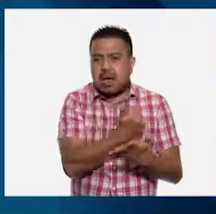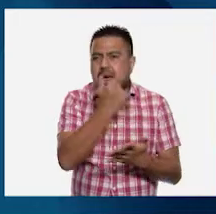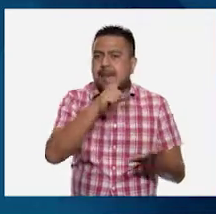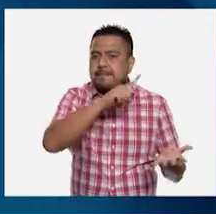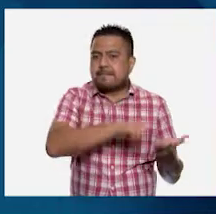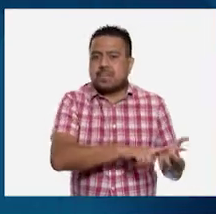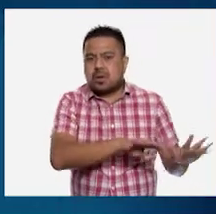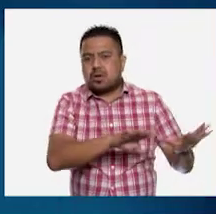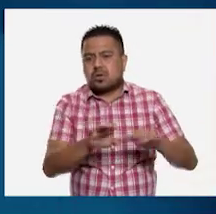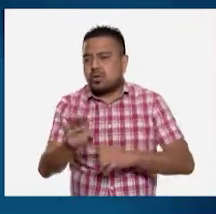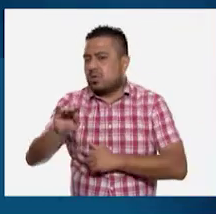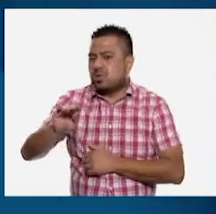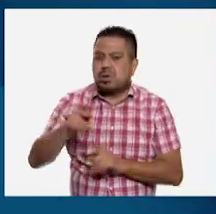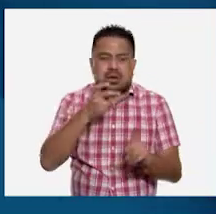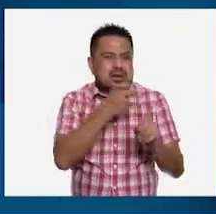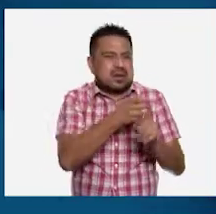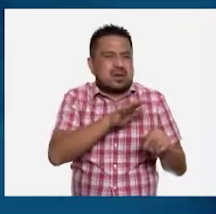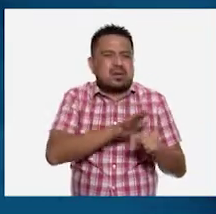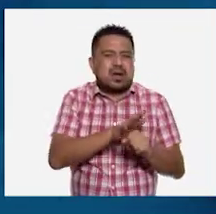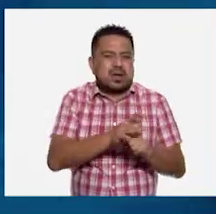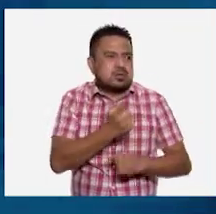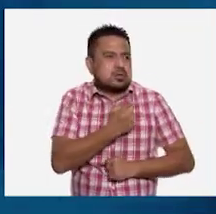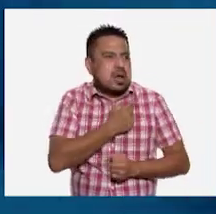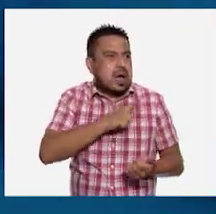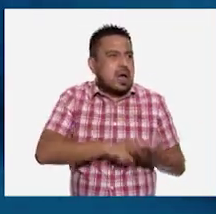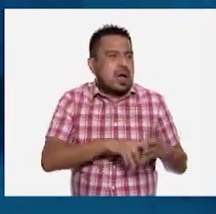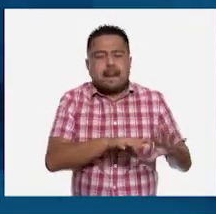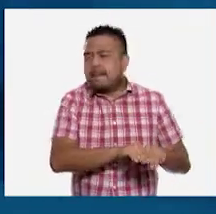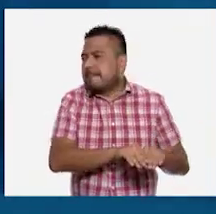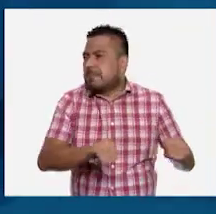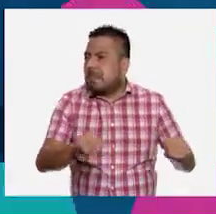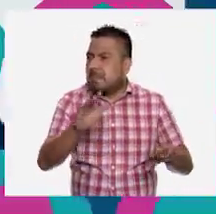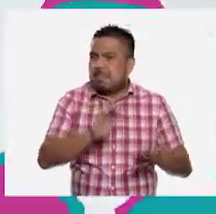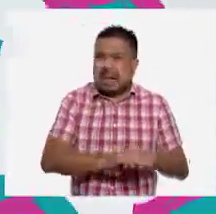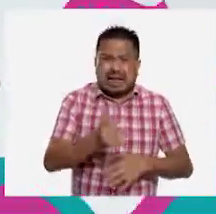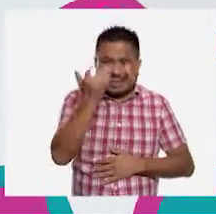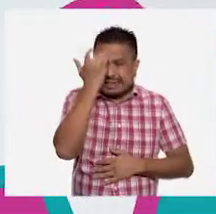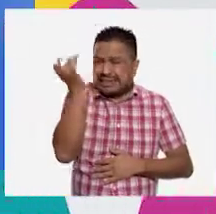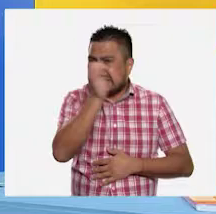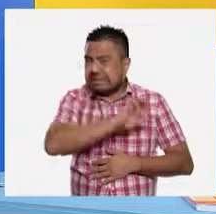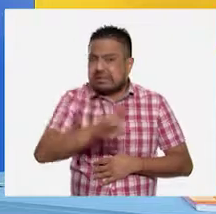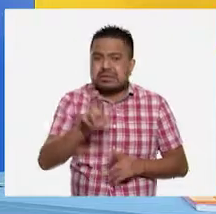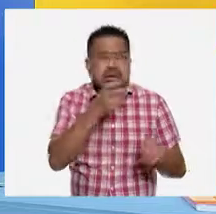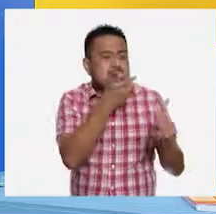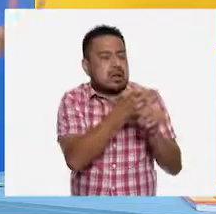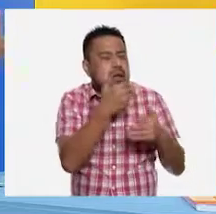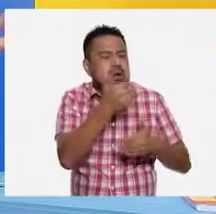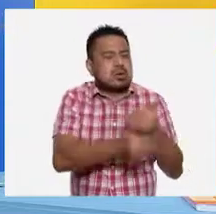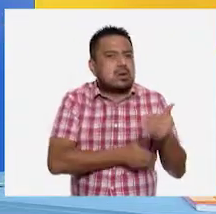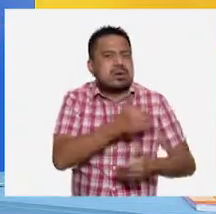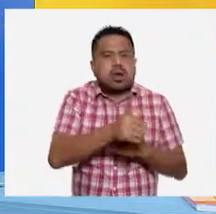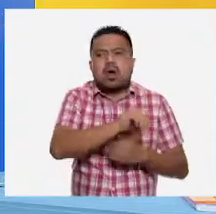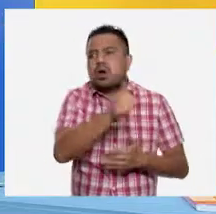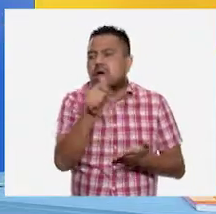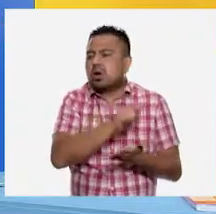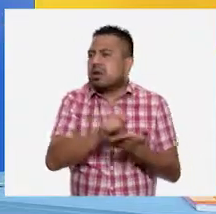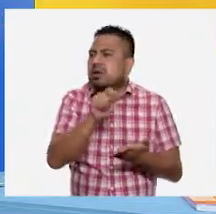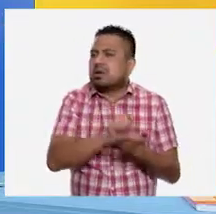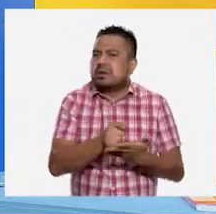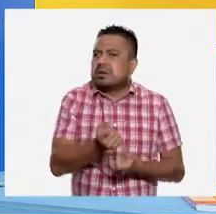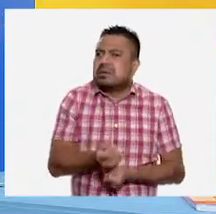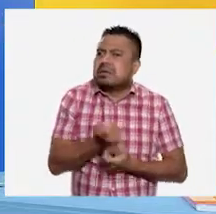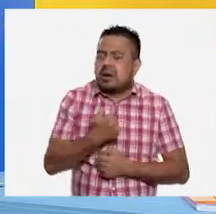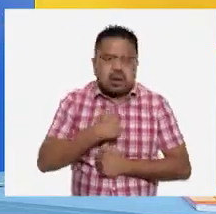en 1990. El laberinto de la soledad es su libro más reconocido. Sin embargo, su acervo tiene muchos otros escritos que reflejan